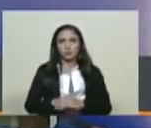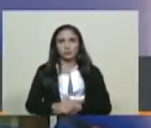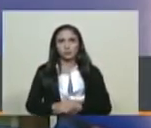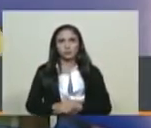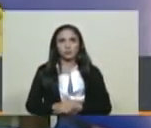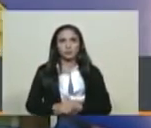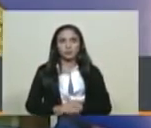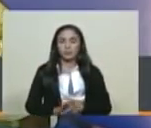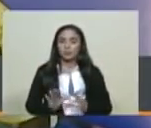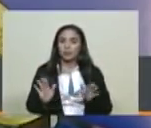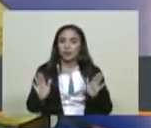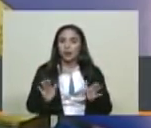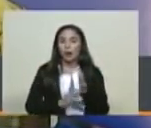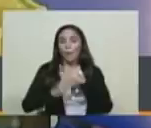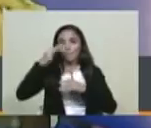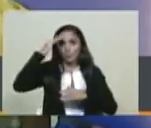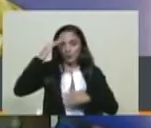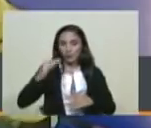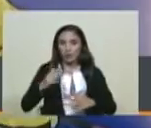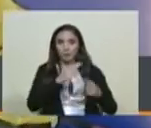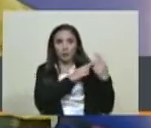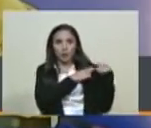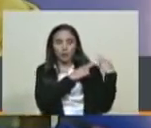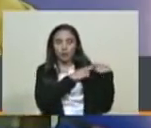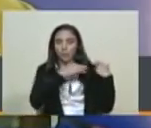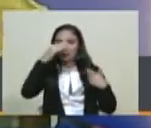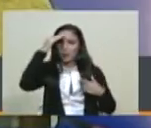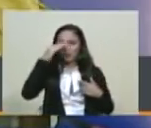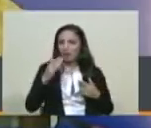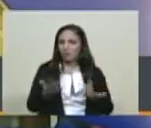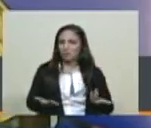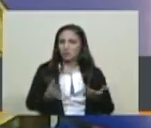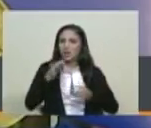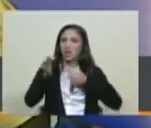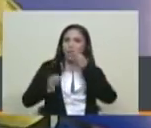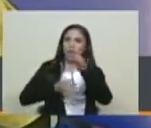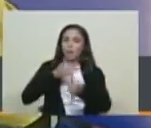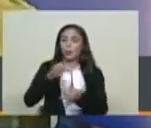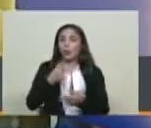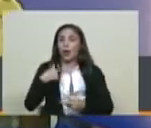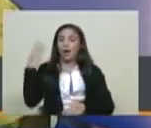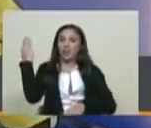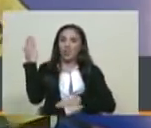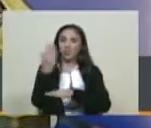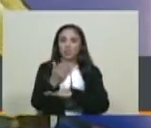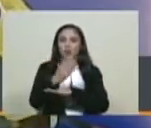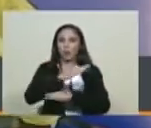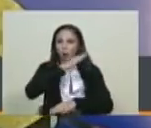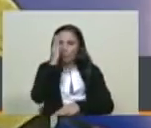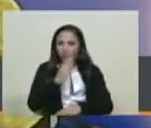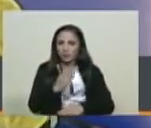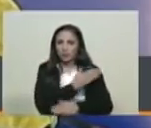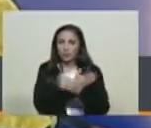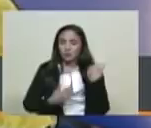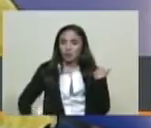Inclusive un militar de alta graduación se declaró que si Lula no era castigado, ellos se iban a alzar.